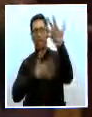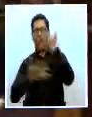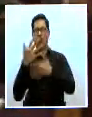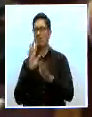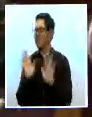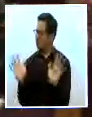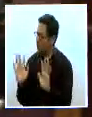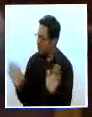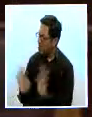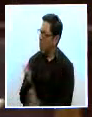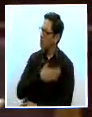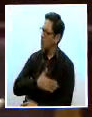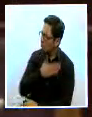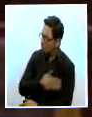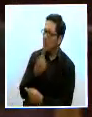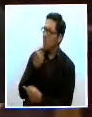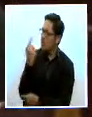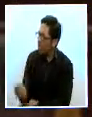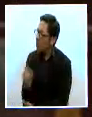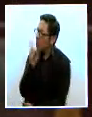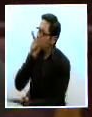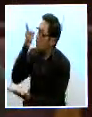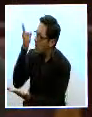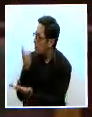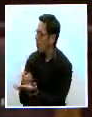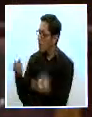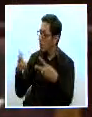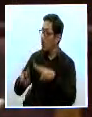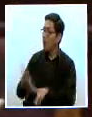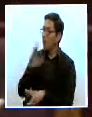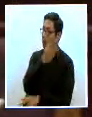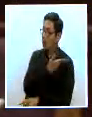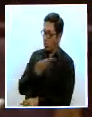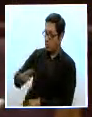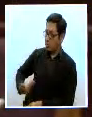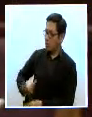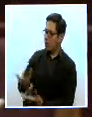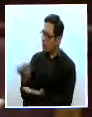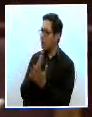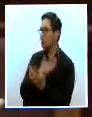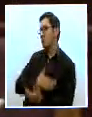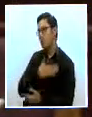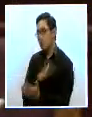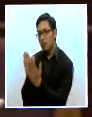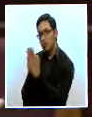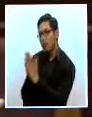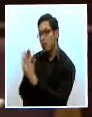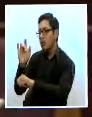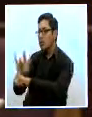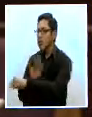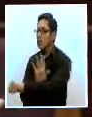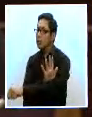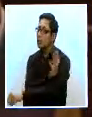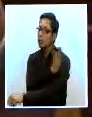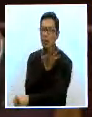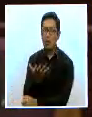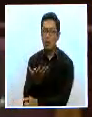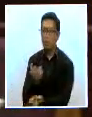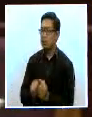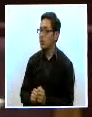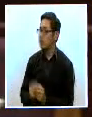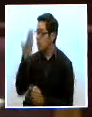que es el solicitarle al señor presidente Para que se sensibilice nos parece que es tratar de dar un pronunciamiento